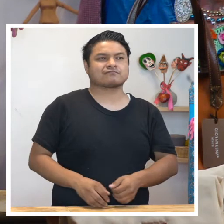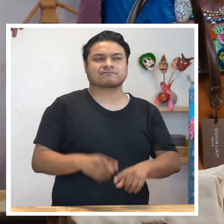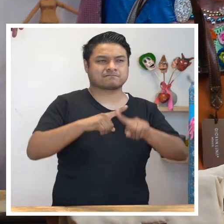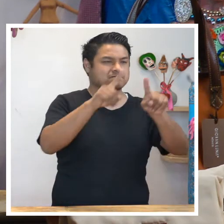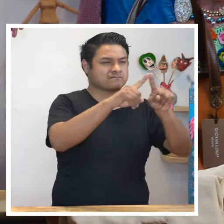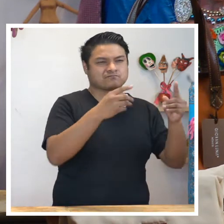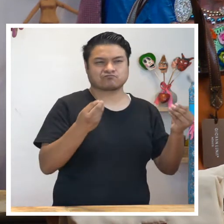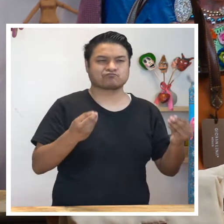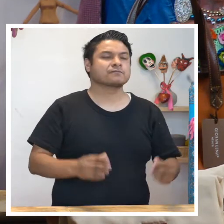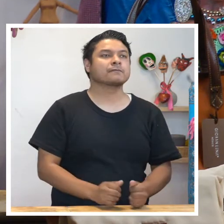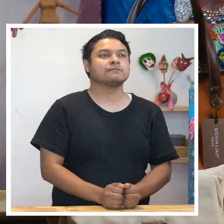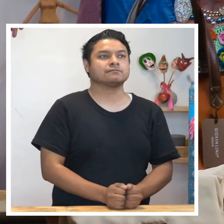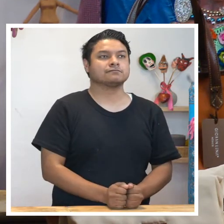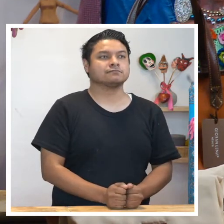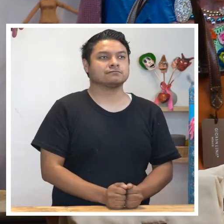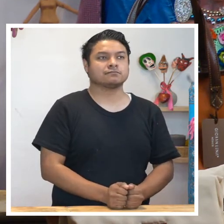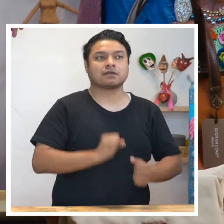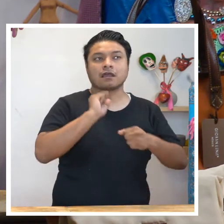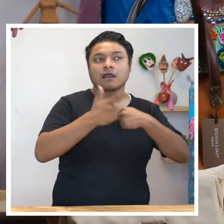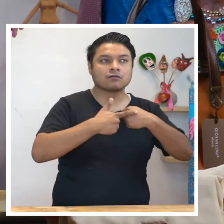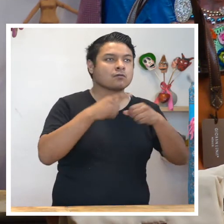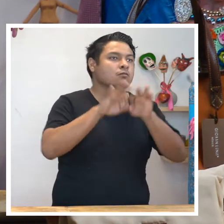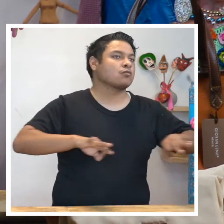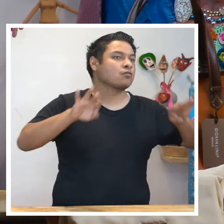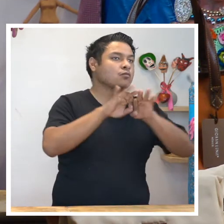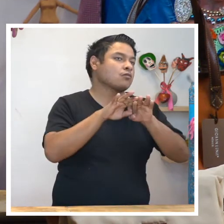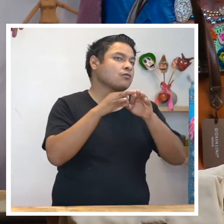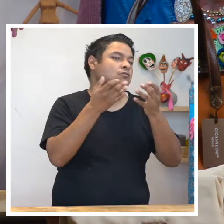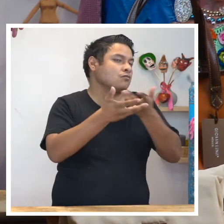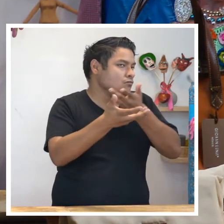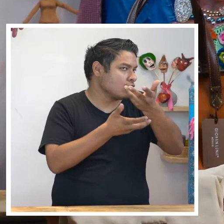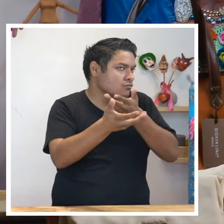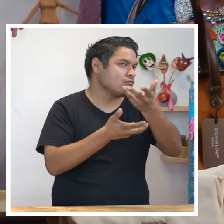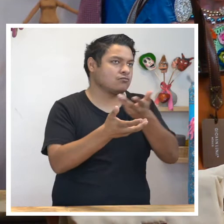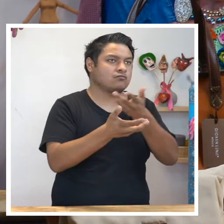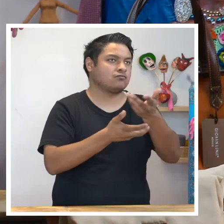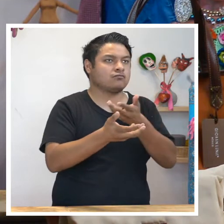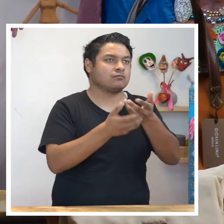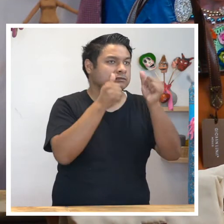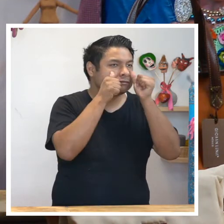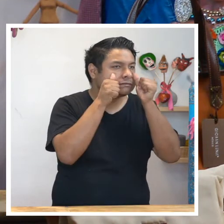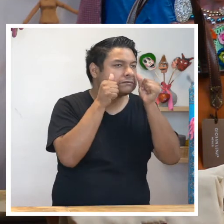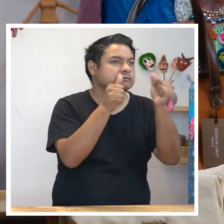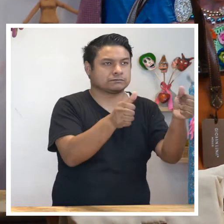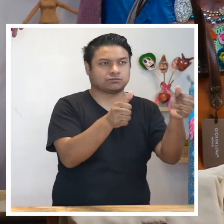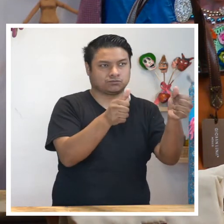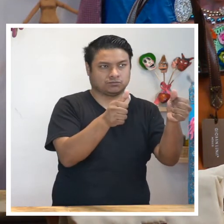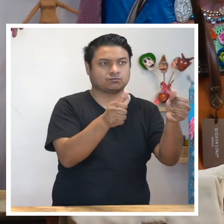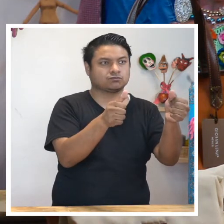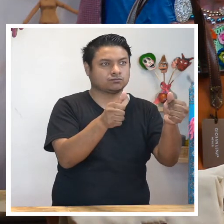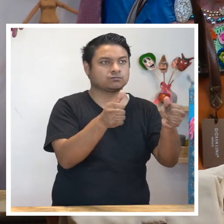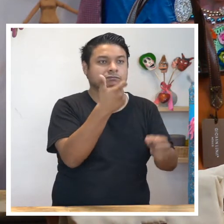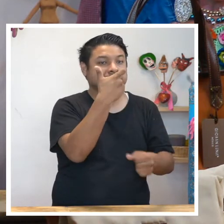educación financiera. No importa si eres el mejor pintor, no importa si eres el mejor cocinero, no importa si